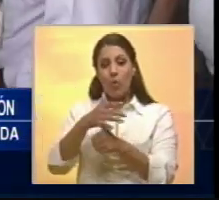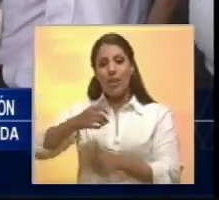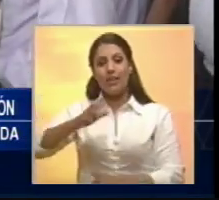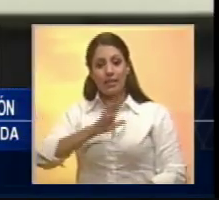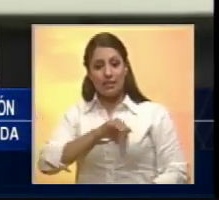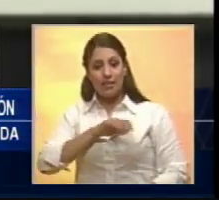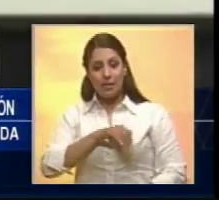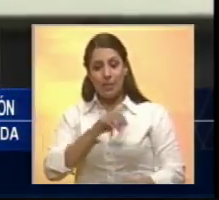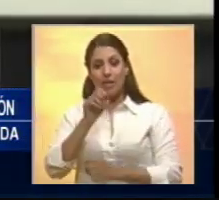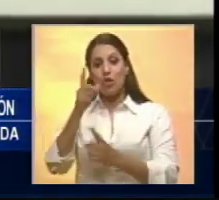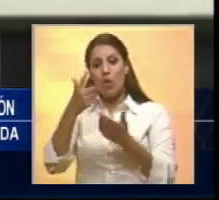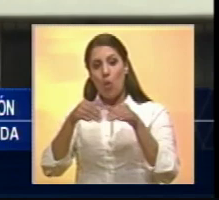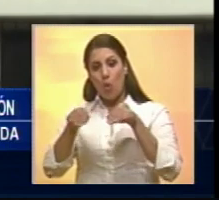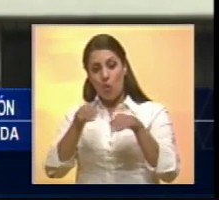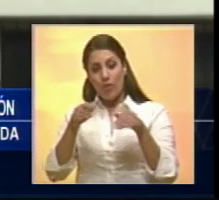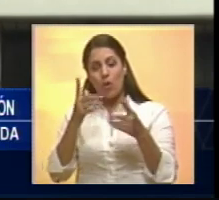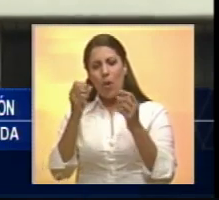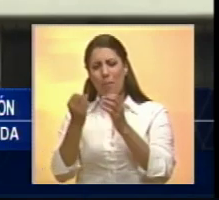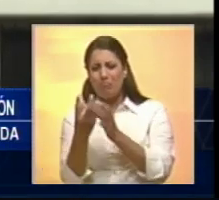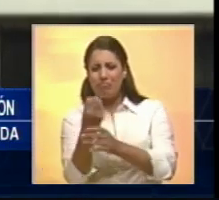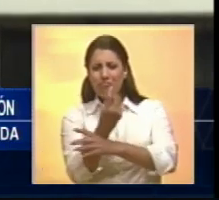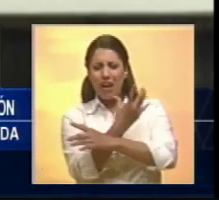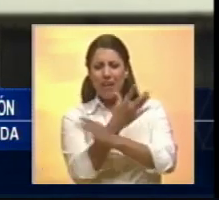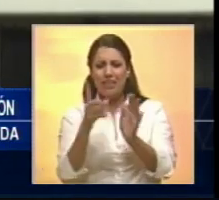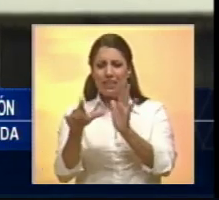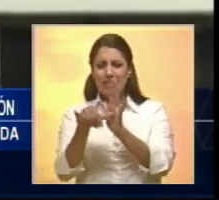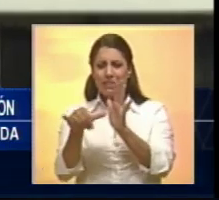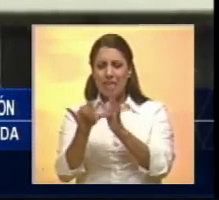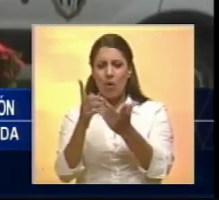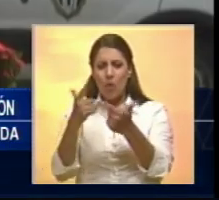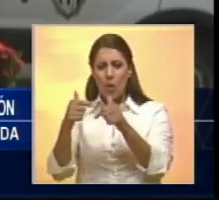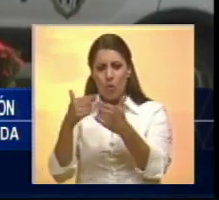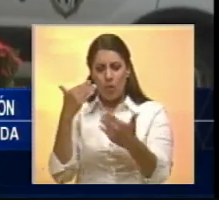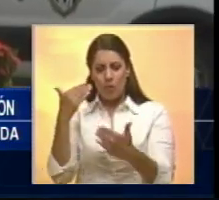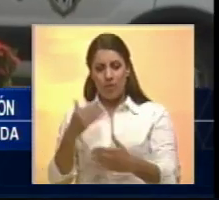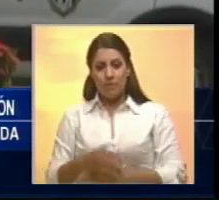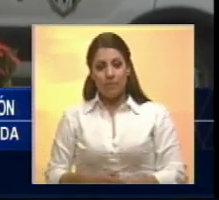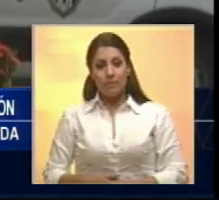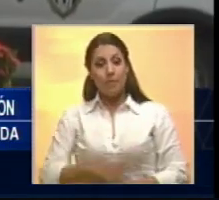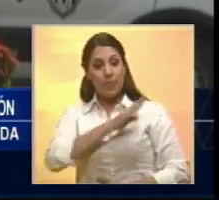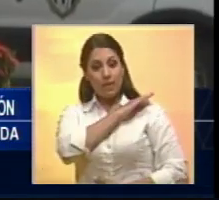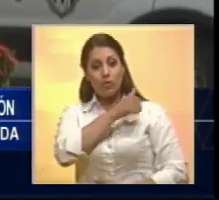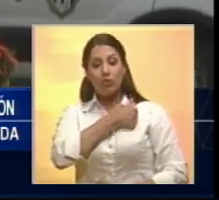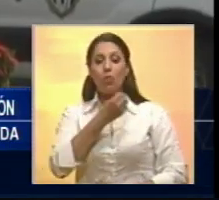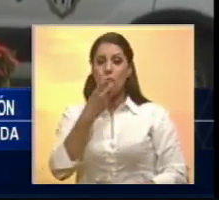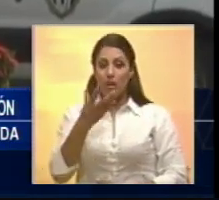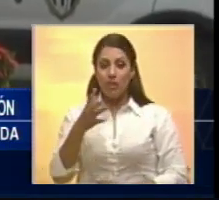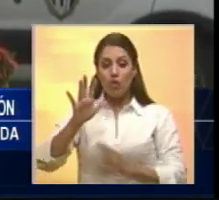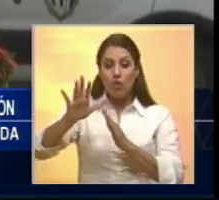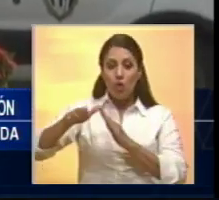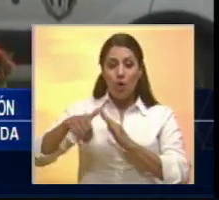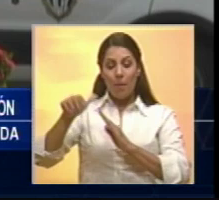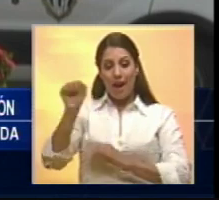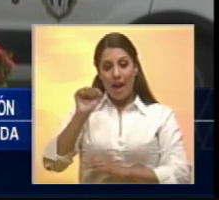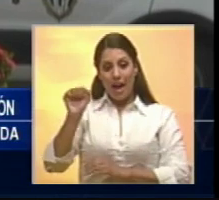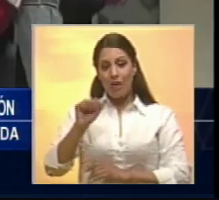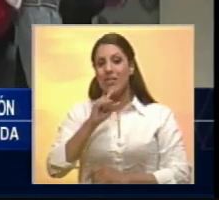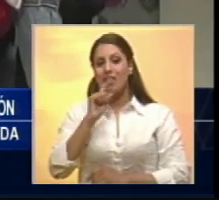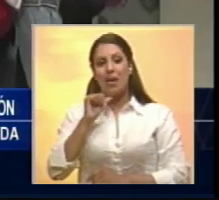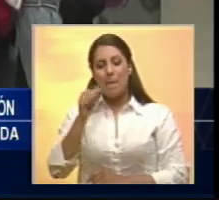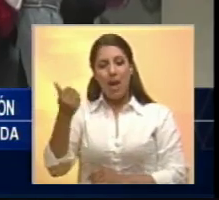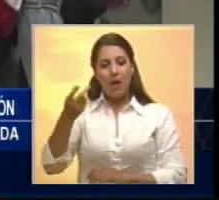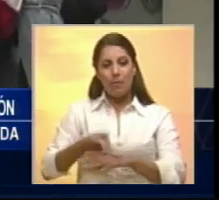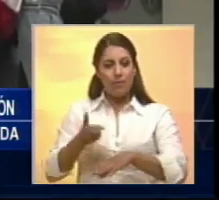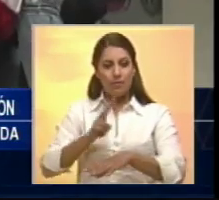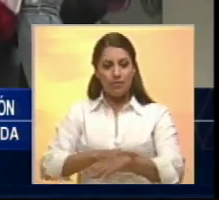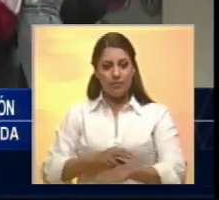del CICPC Cojedes en una zona boscosa adyacente al complejo habitacional Ezequiel Zamora. Las autoridades determinaron el robo de vehículo como móvil del